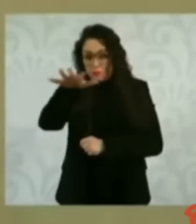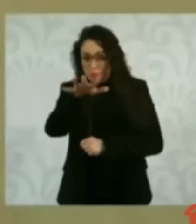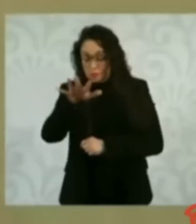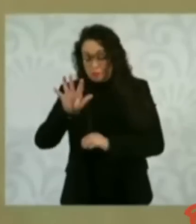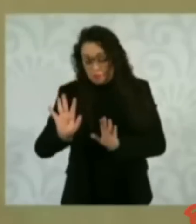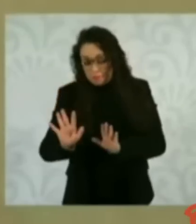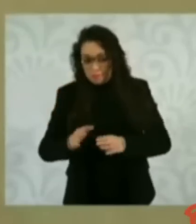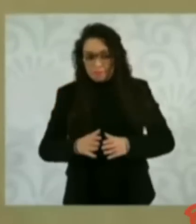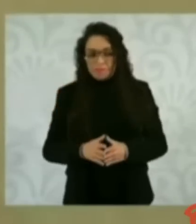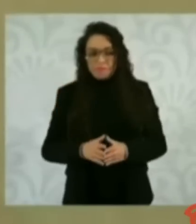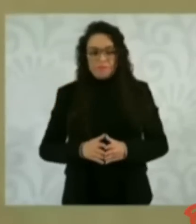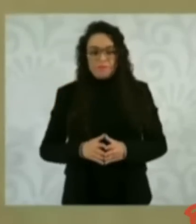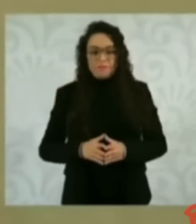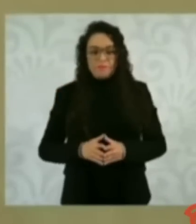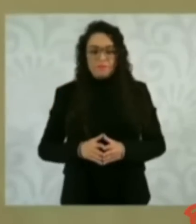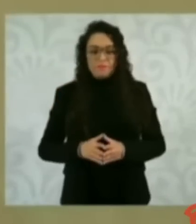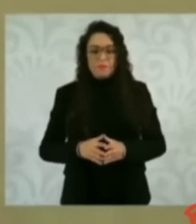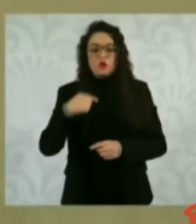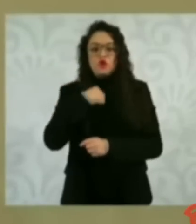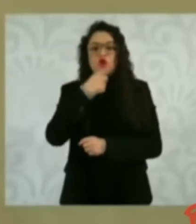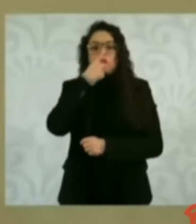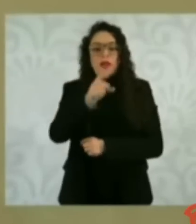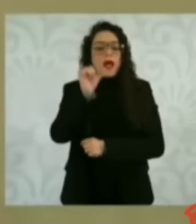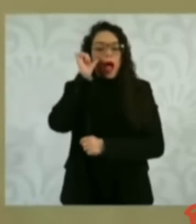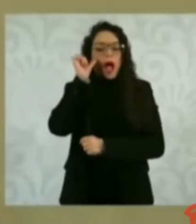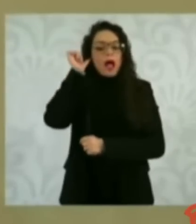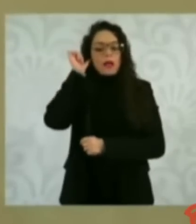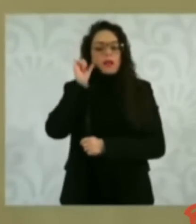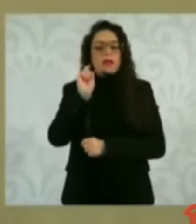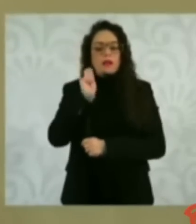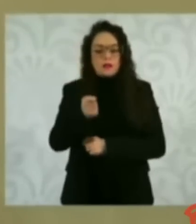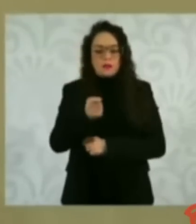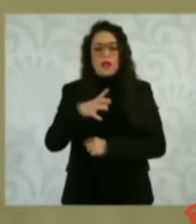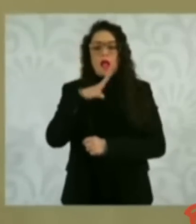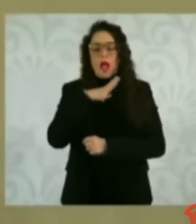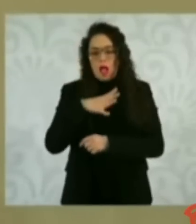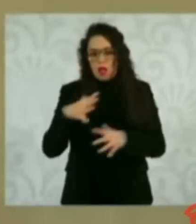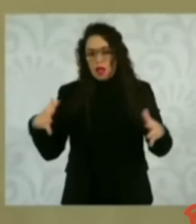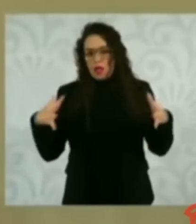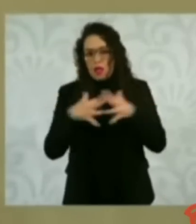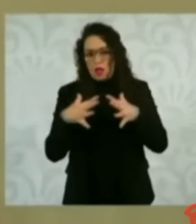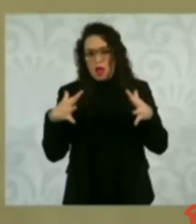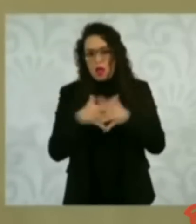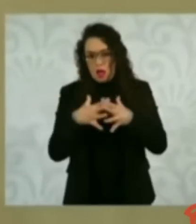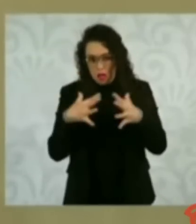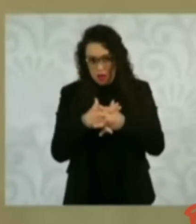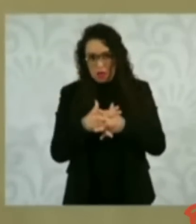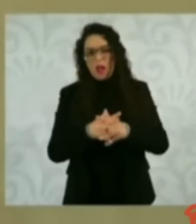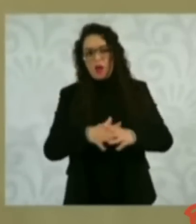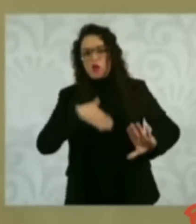personajes, porque ayer dije, hubo una guerra contra el narco